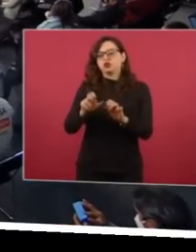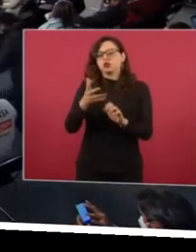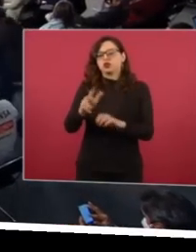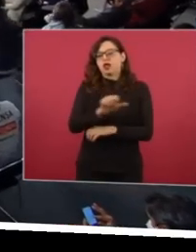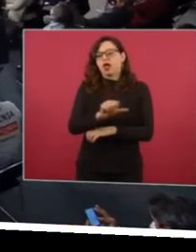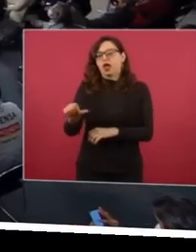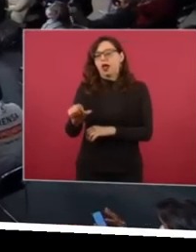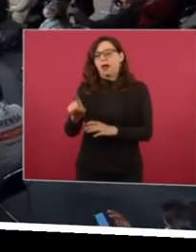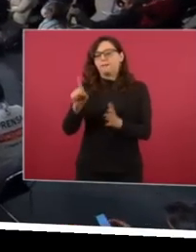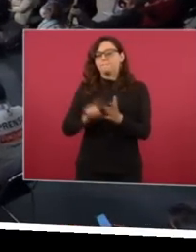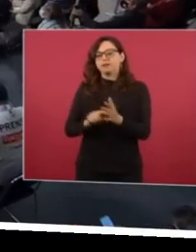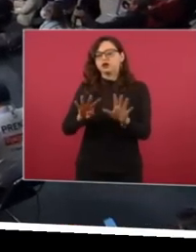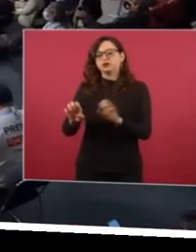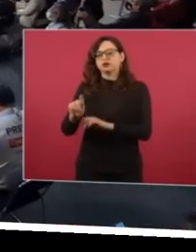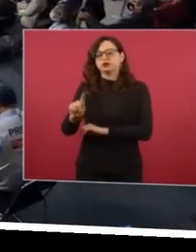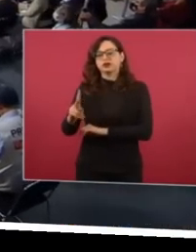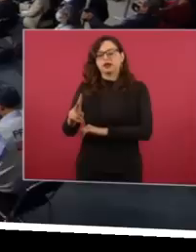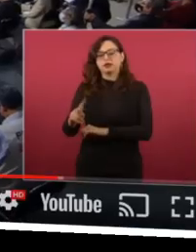1902